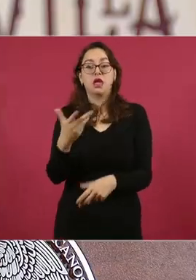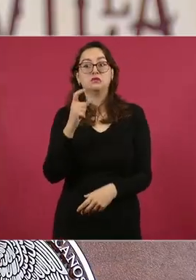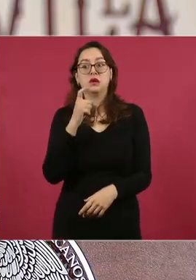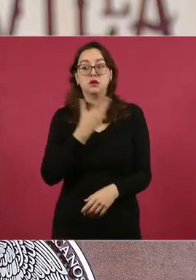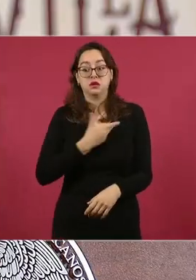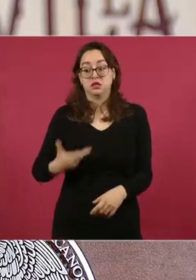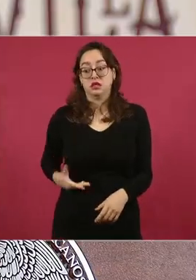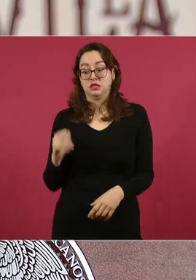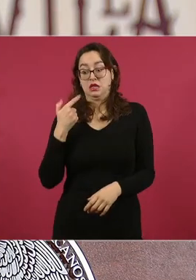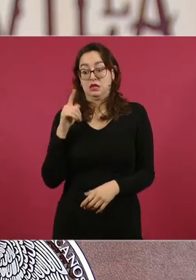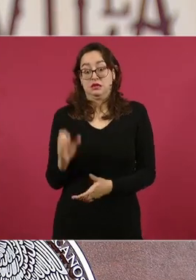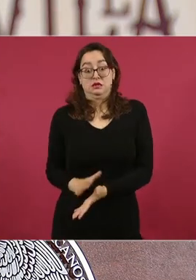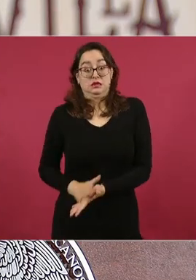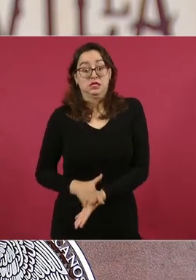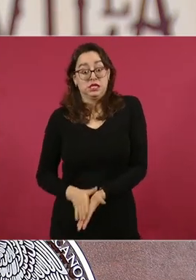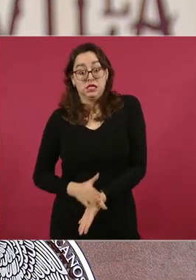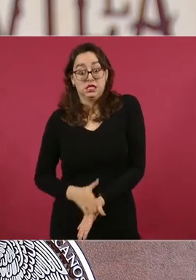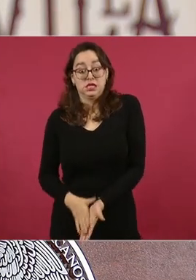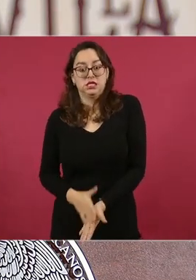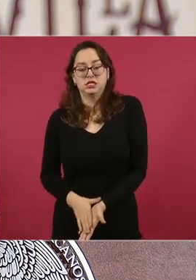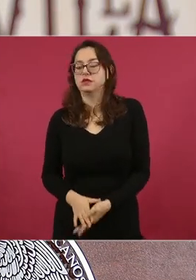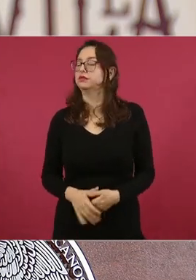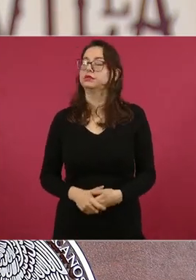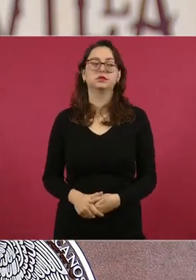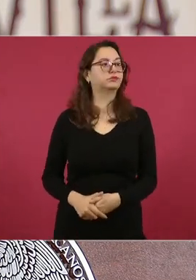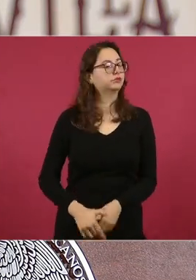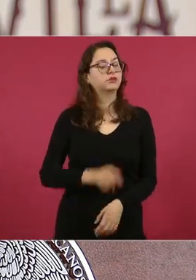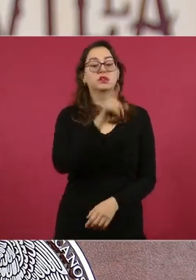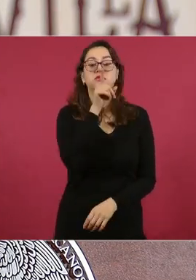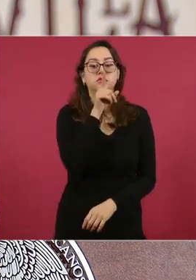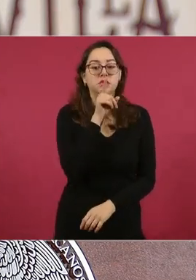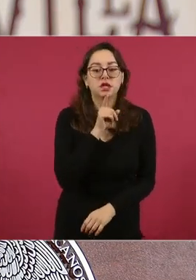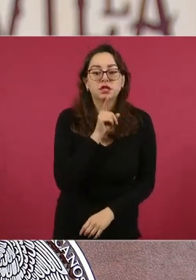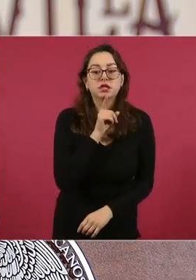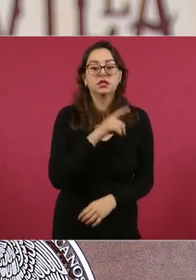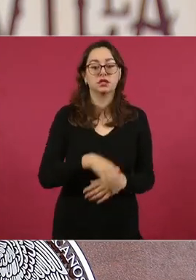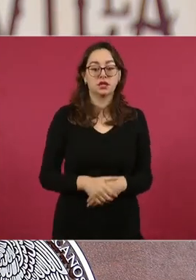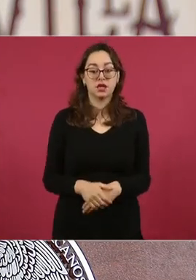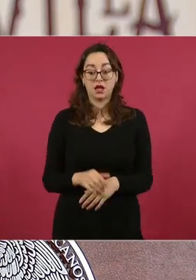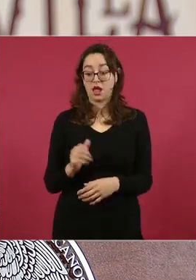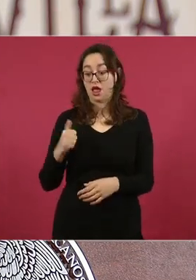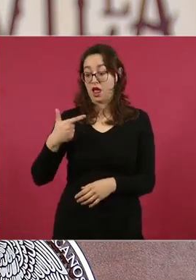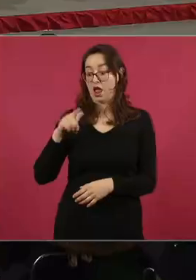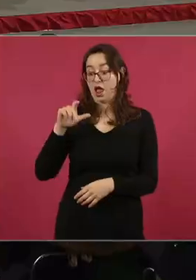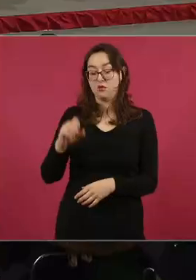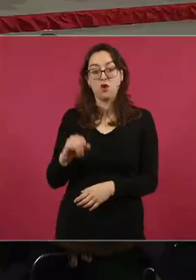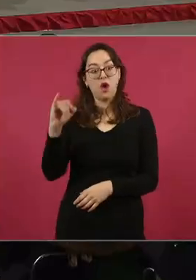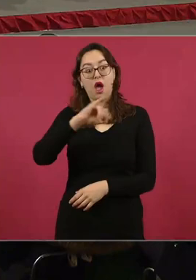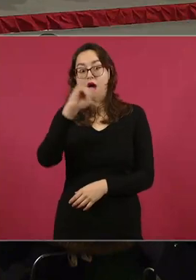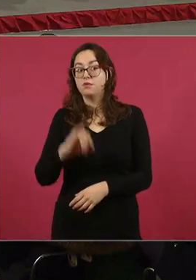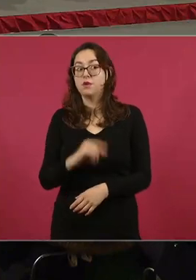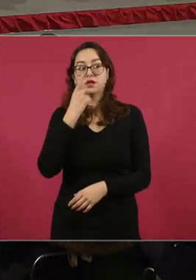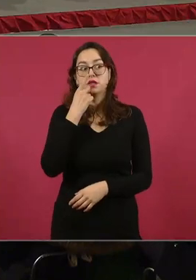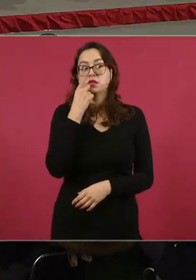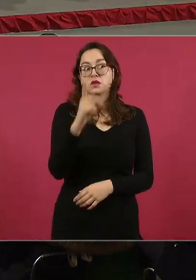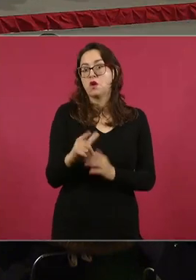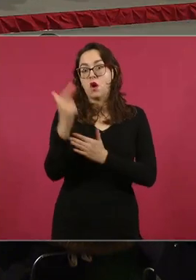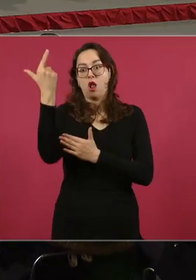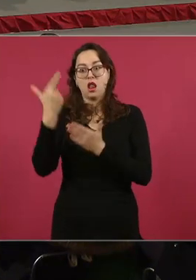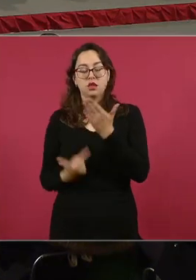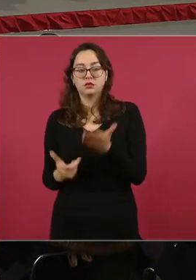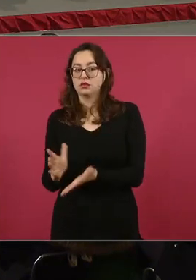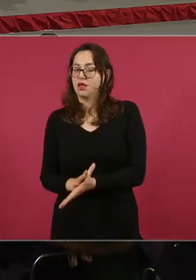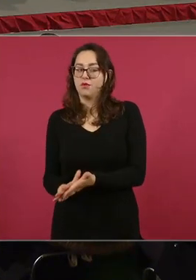de internet. Pero es mentira. Reforma miente al decir que el presidente anunció tal depuración. Nunca lo dijo. Lo